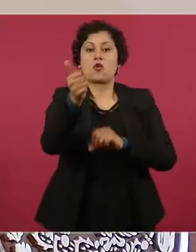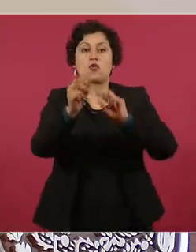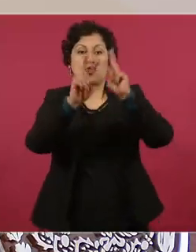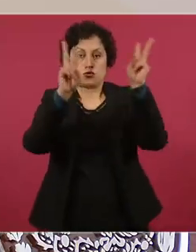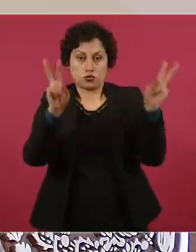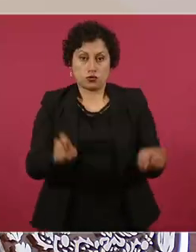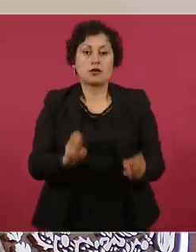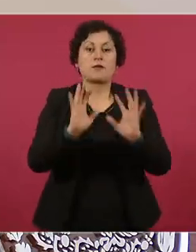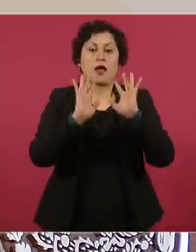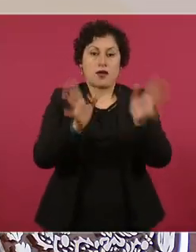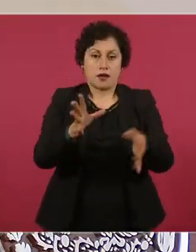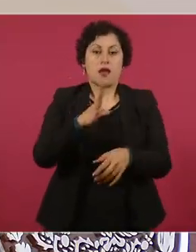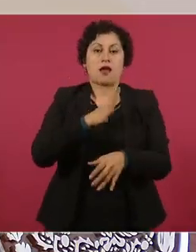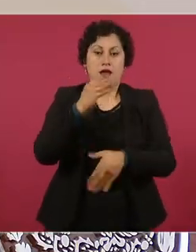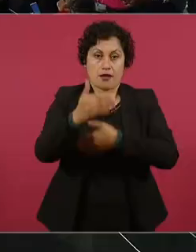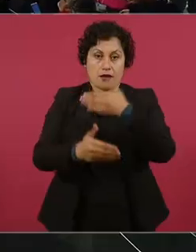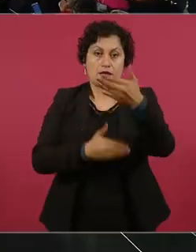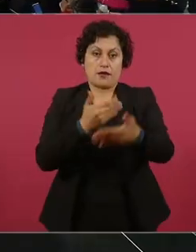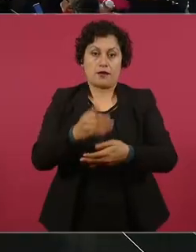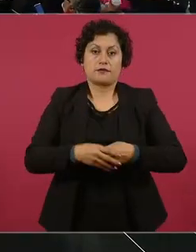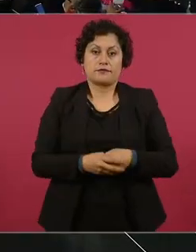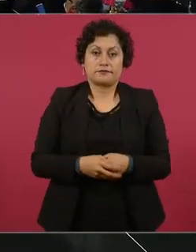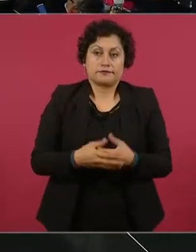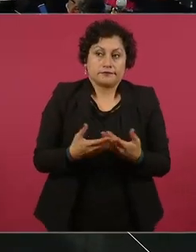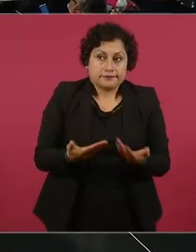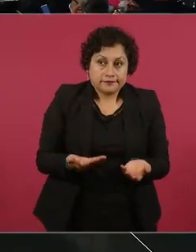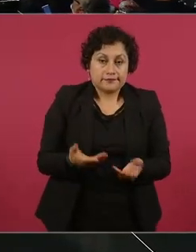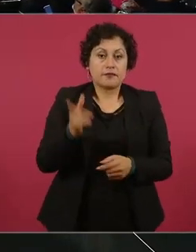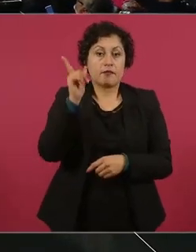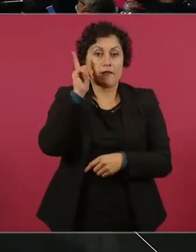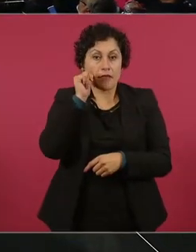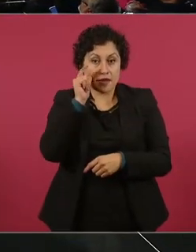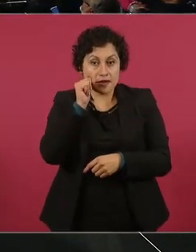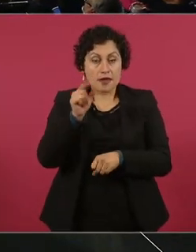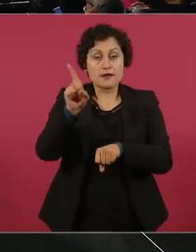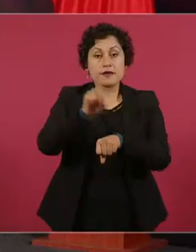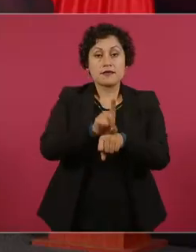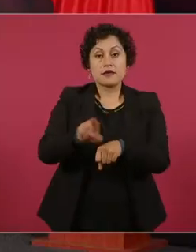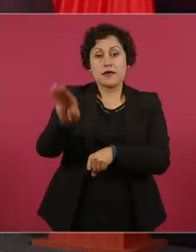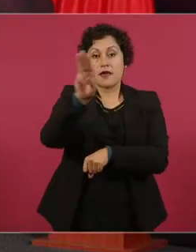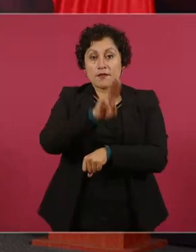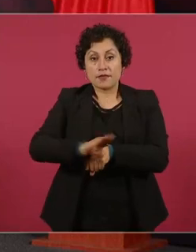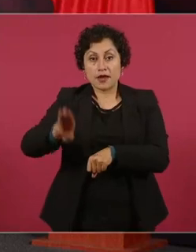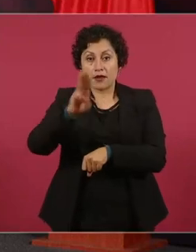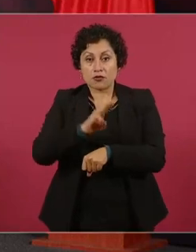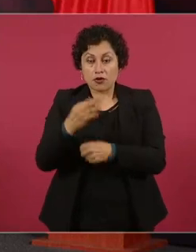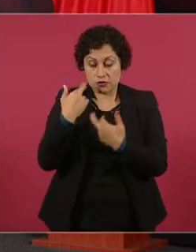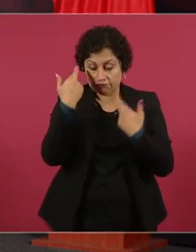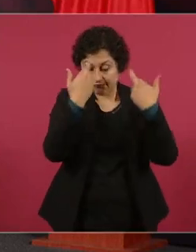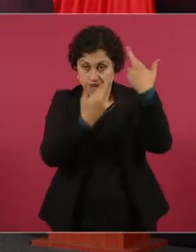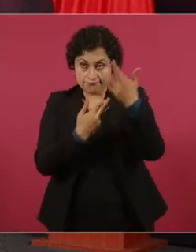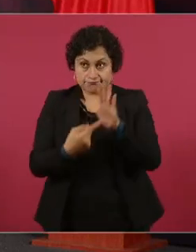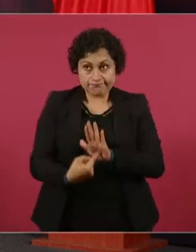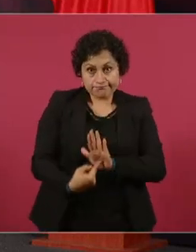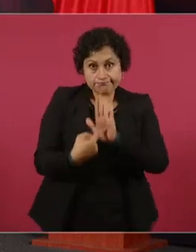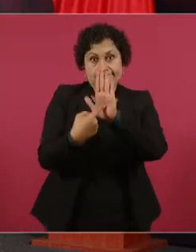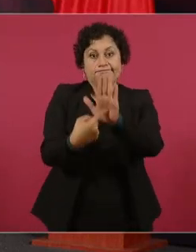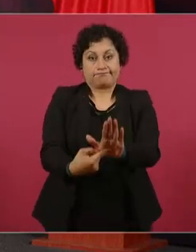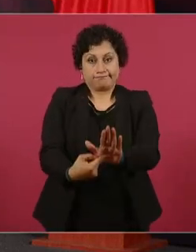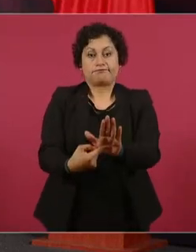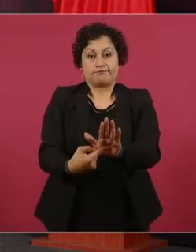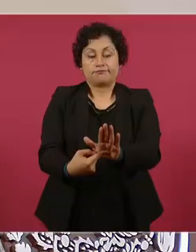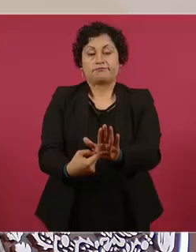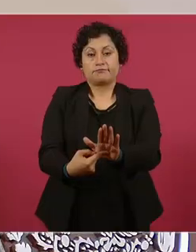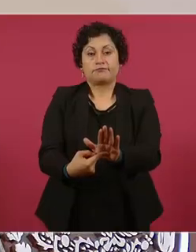nos toca la evaluación mañana miércoles por la tarde y todos los